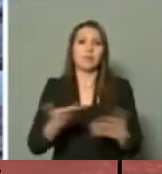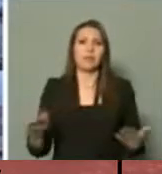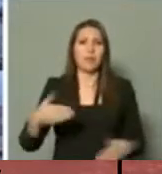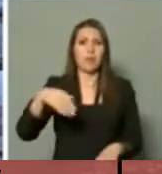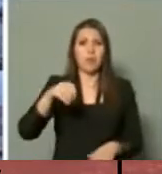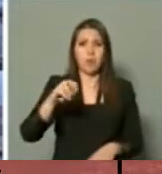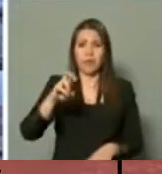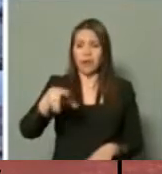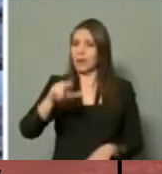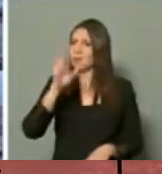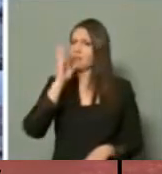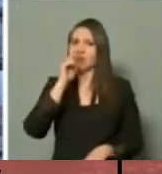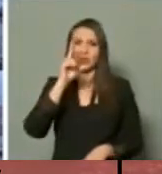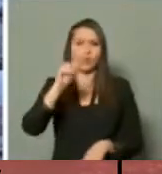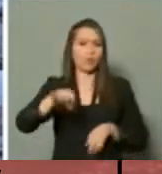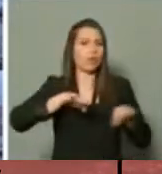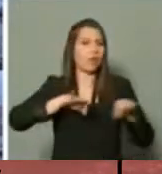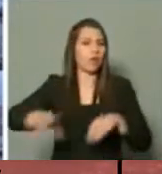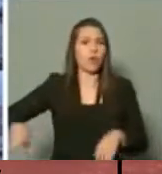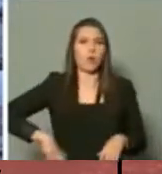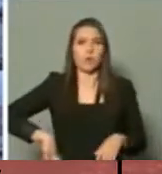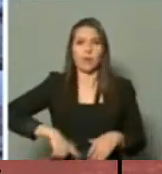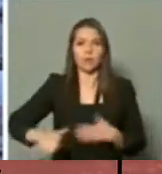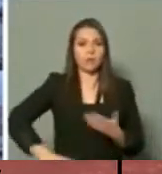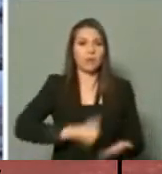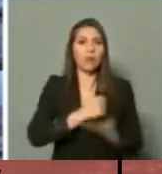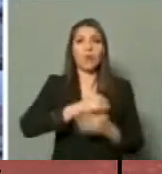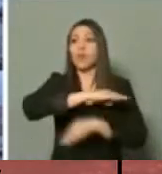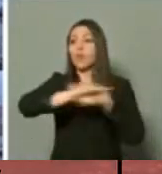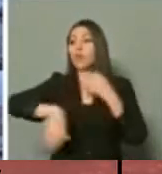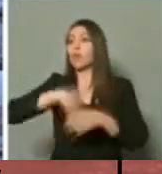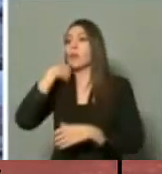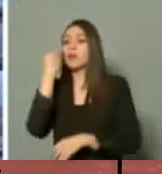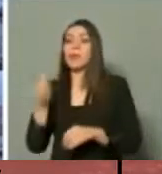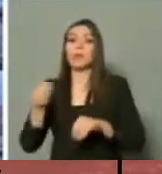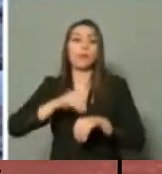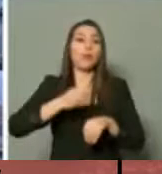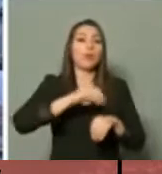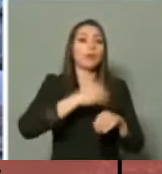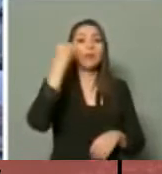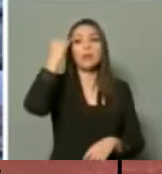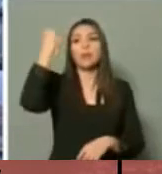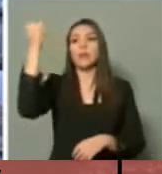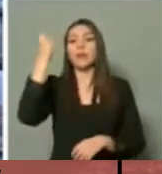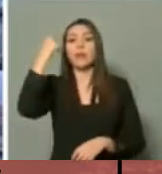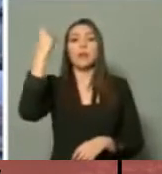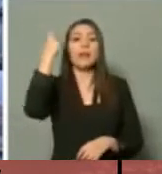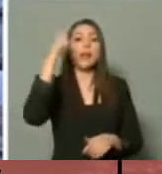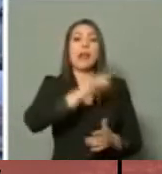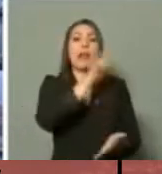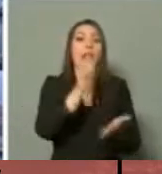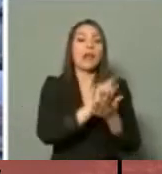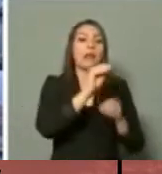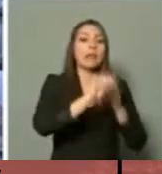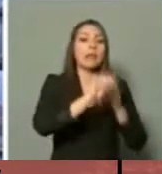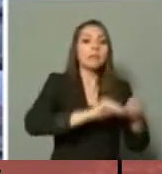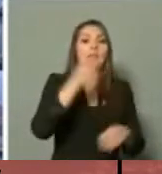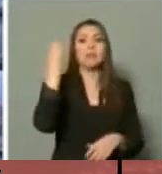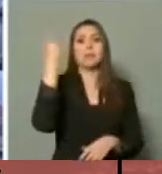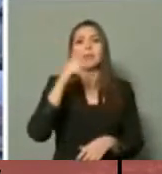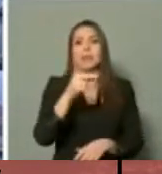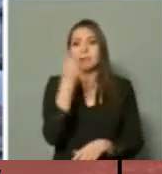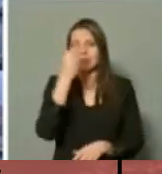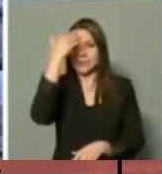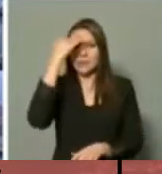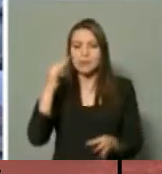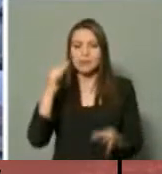tiene la capacidad de hacerlo. Ahí todo el mundo quiere hacer leyes, quiere prevenir, quiere minimizar los delitos, pero hay que saber el fondo. Las leyes que